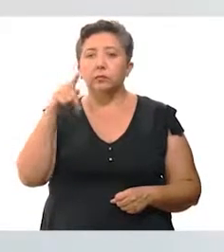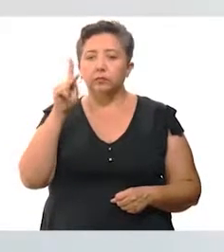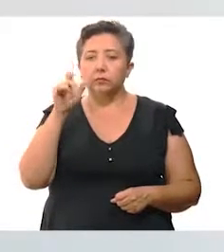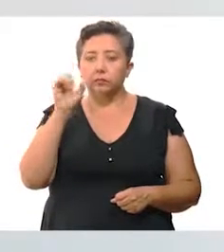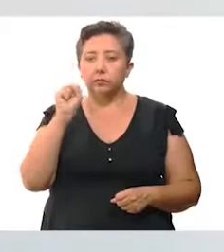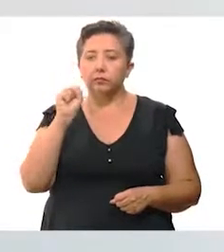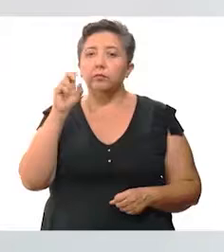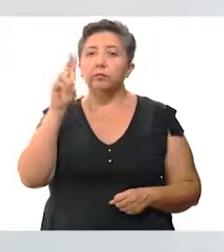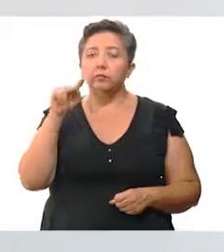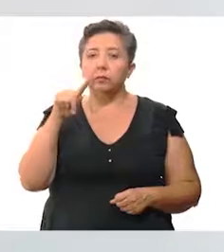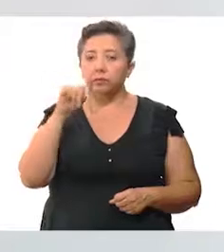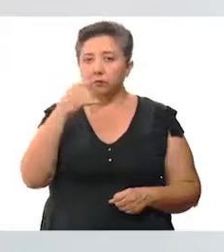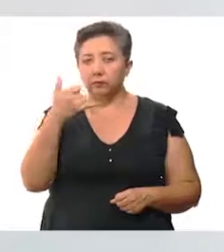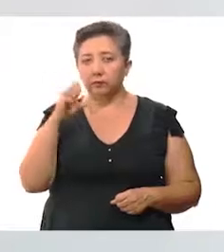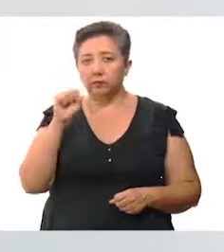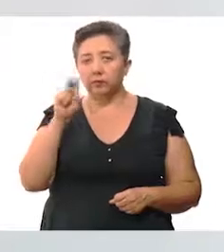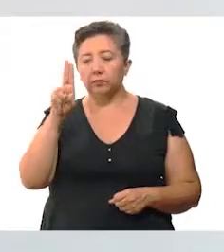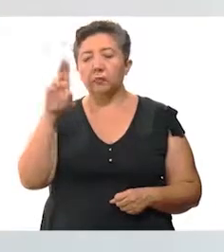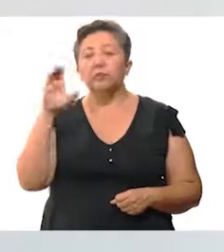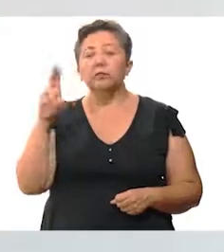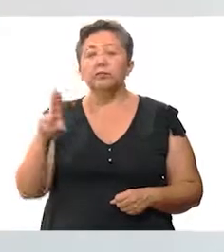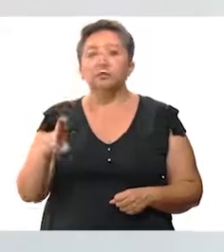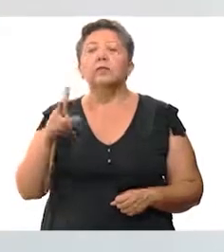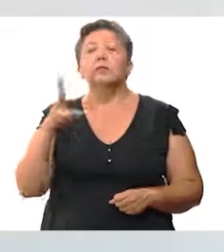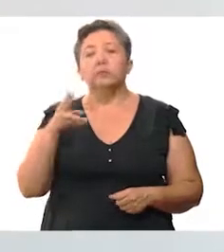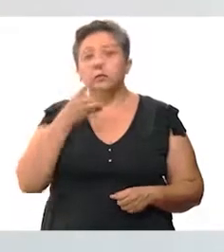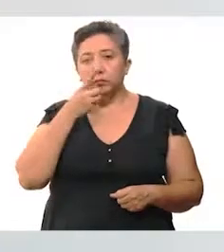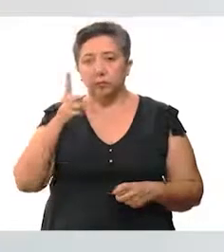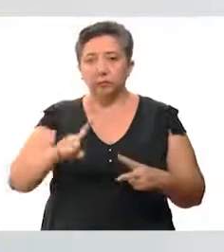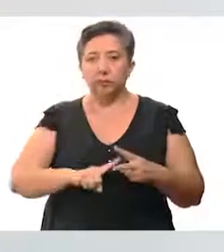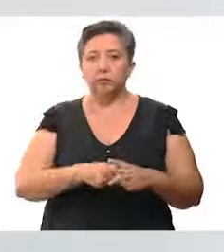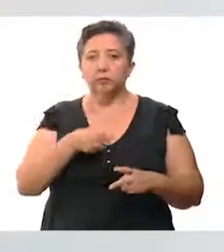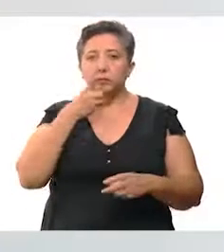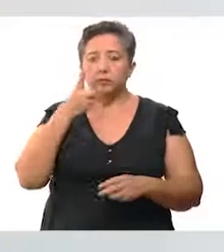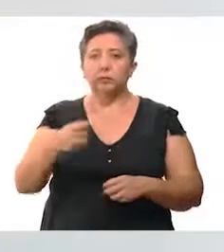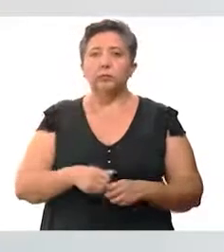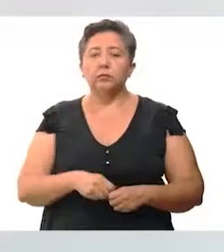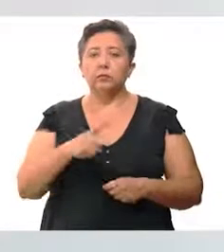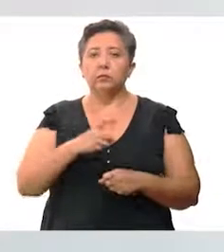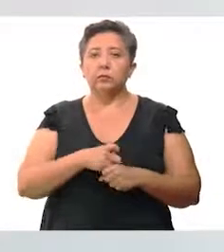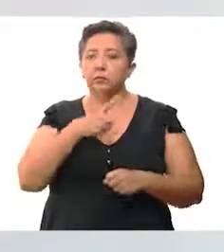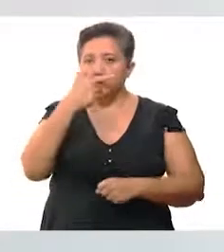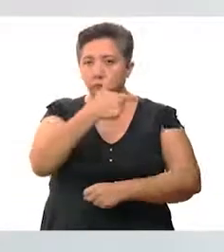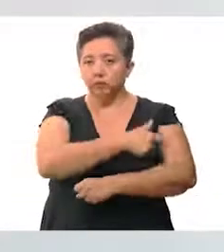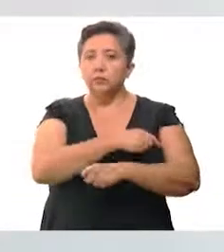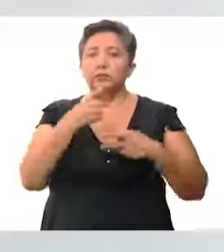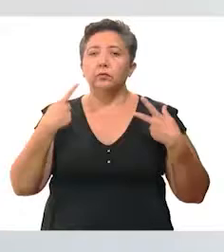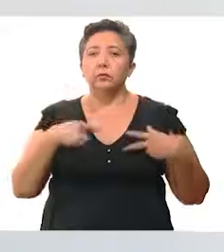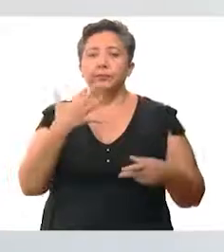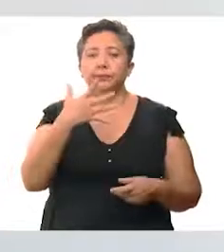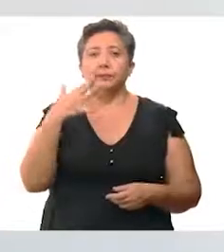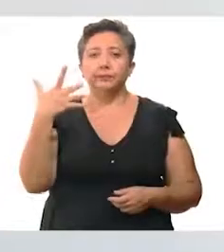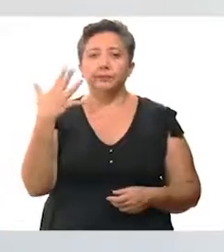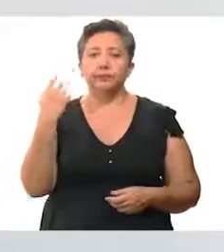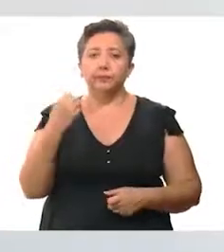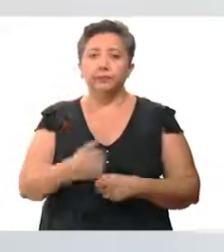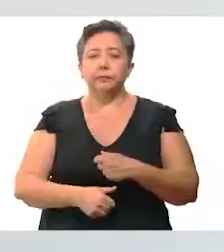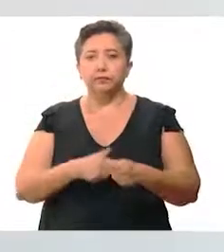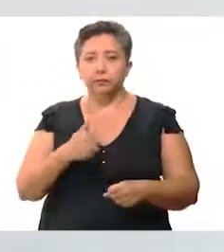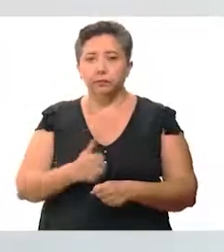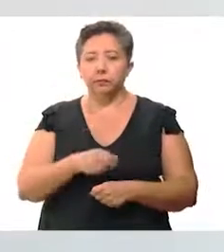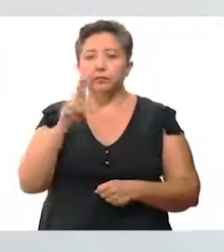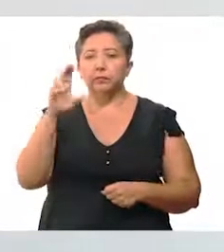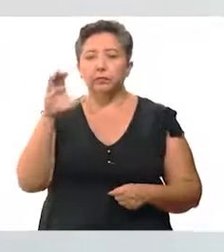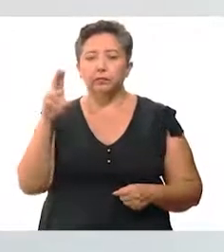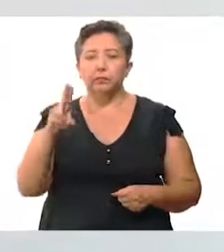Tetis, Tella, Ucú y Tecantó. También inició la aplicación de las primeras dosis para personas de 50 a 59 años